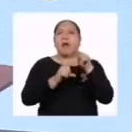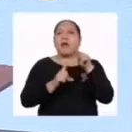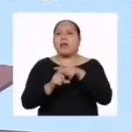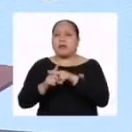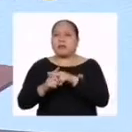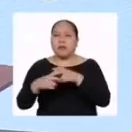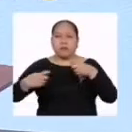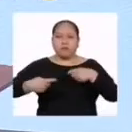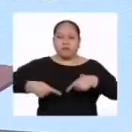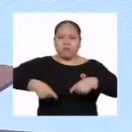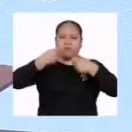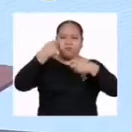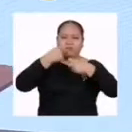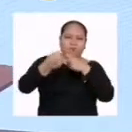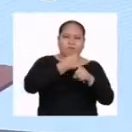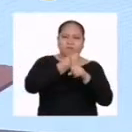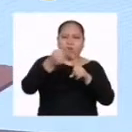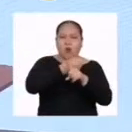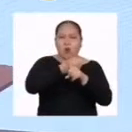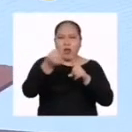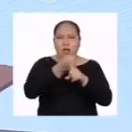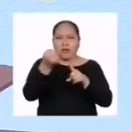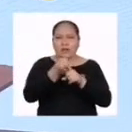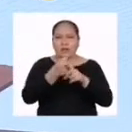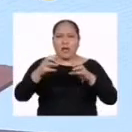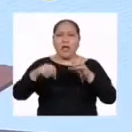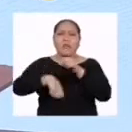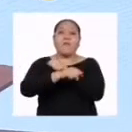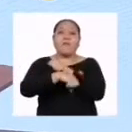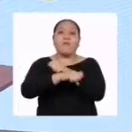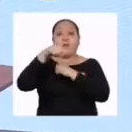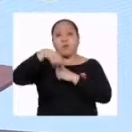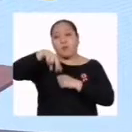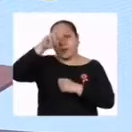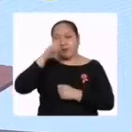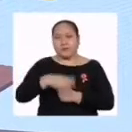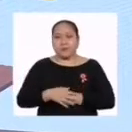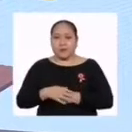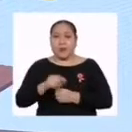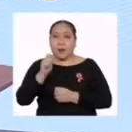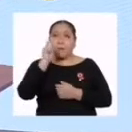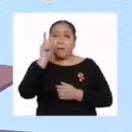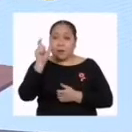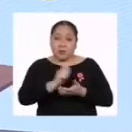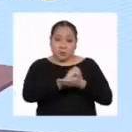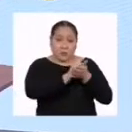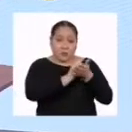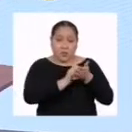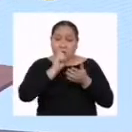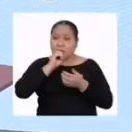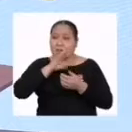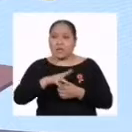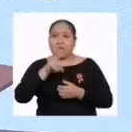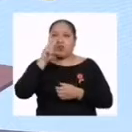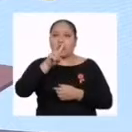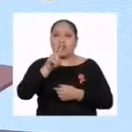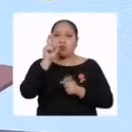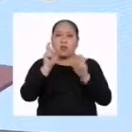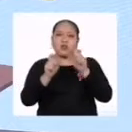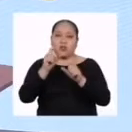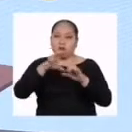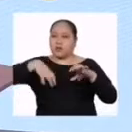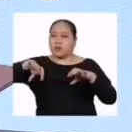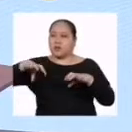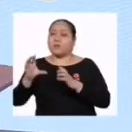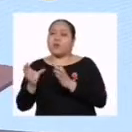¿Se acuerdan? El autor sostenía que existen dos tipos de hinchas, quienes realmente van a alentar a su equipo y